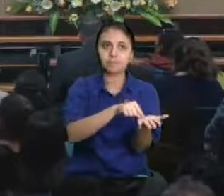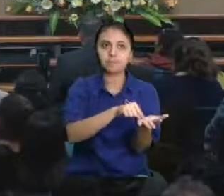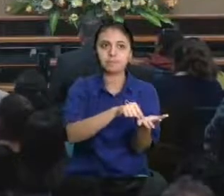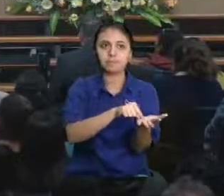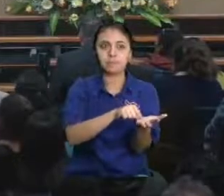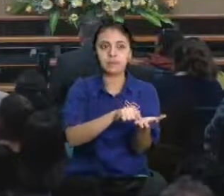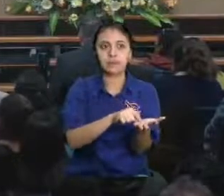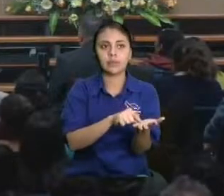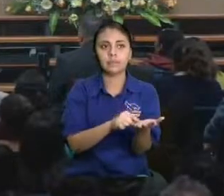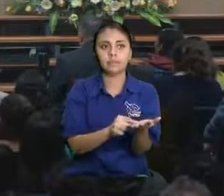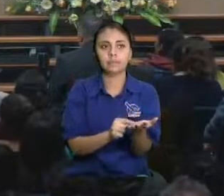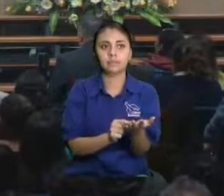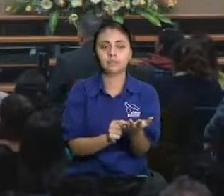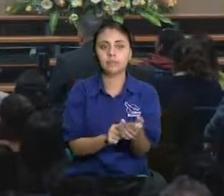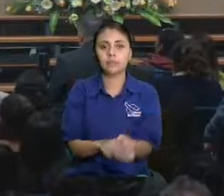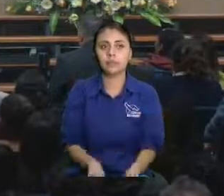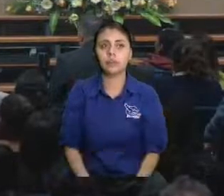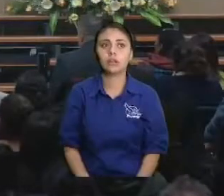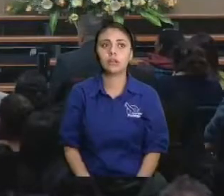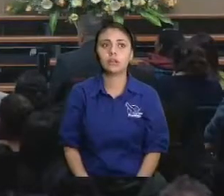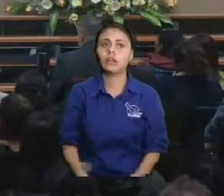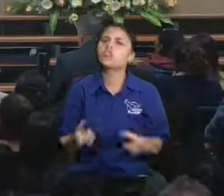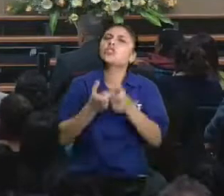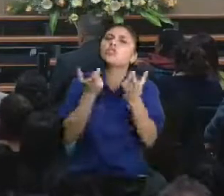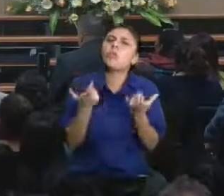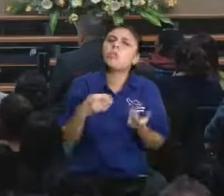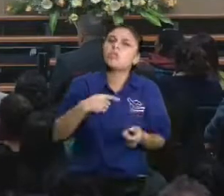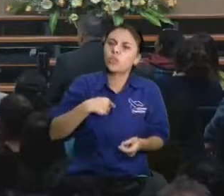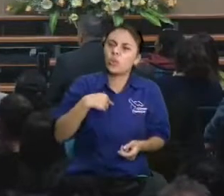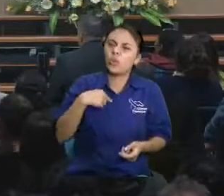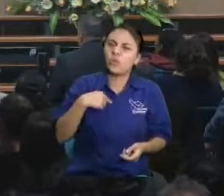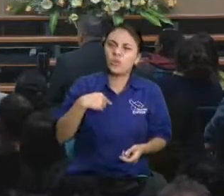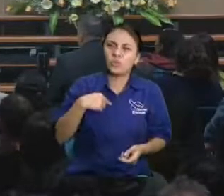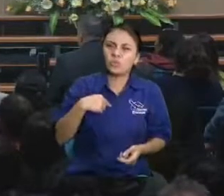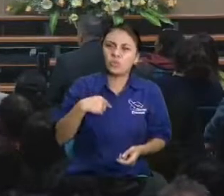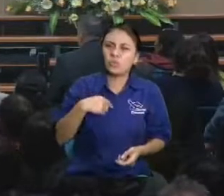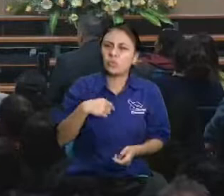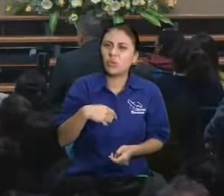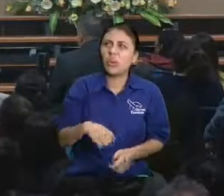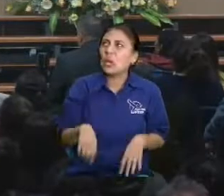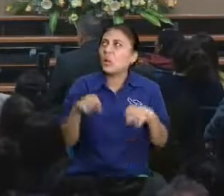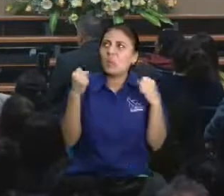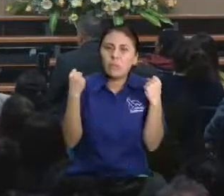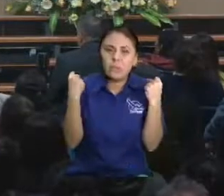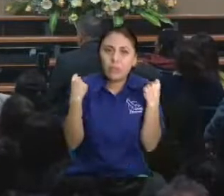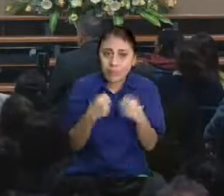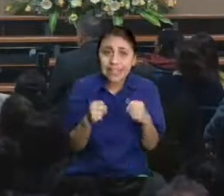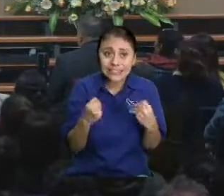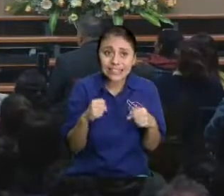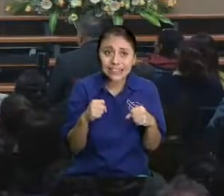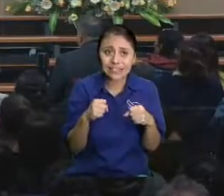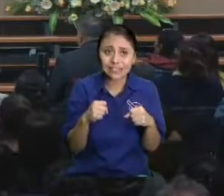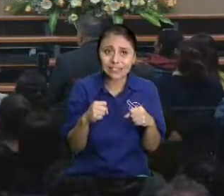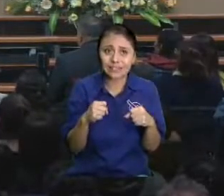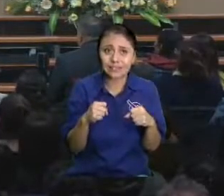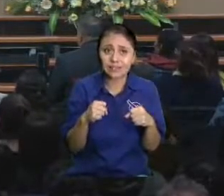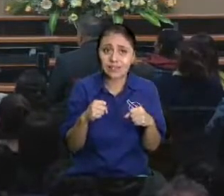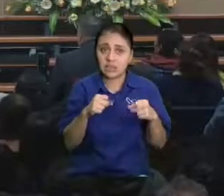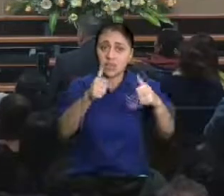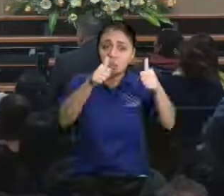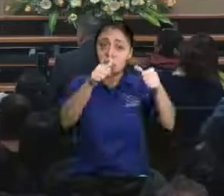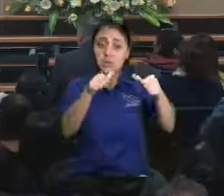¿Cómo me va a poner yo a discernir? No, esto que dijo Pedro, no, esto no es así. Oh, esto que está en Isaías, no, esto no es así,